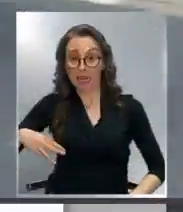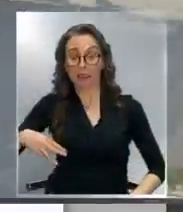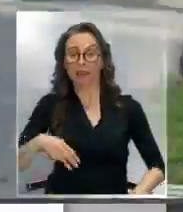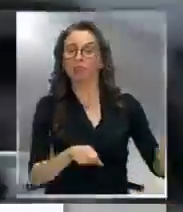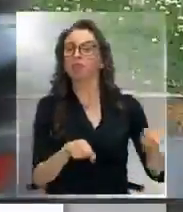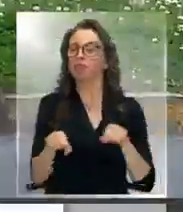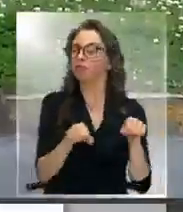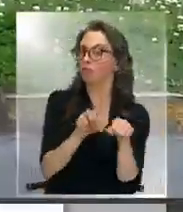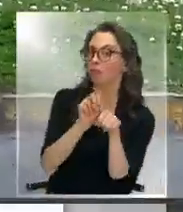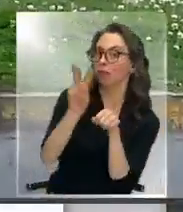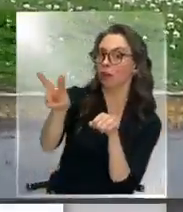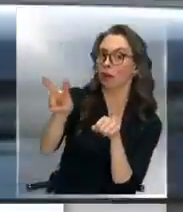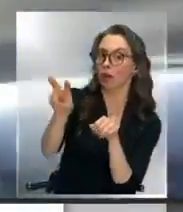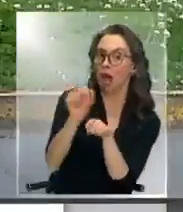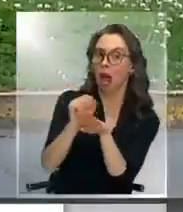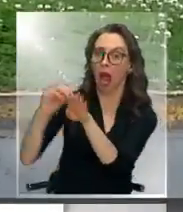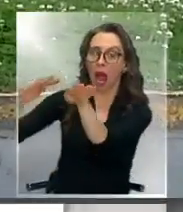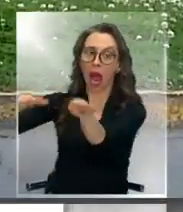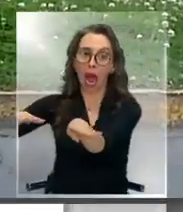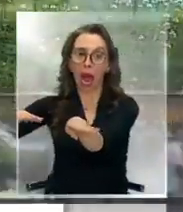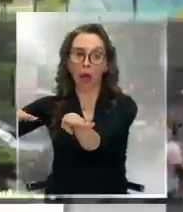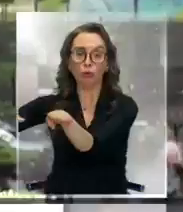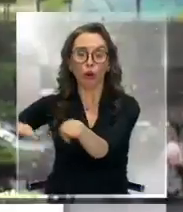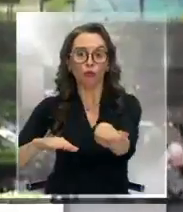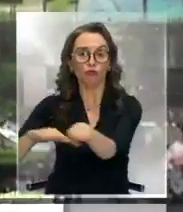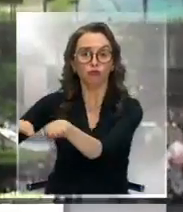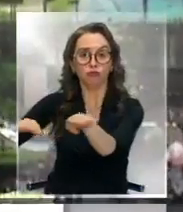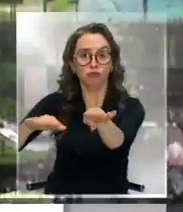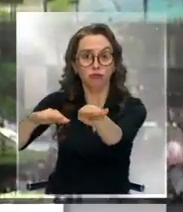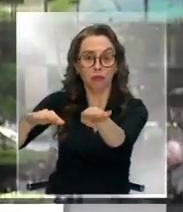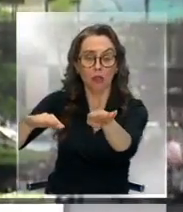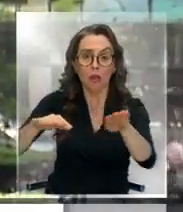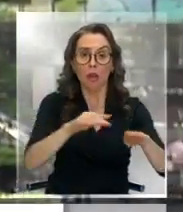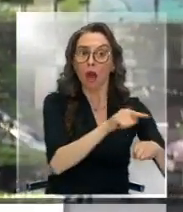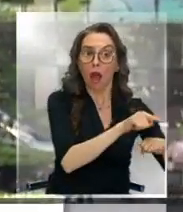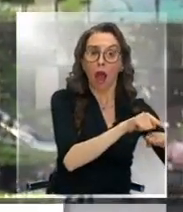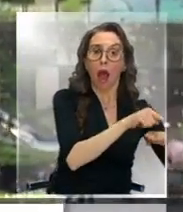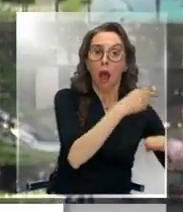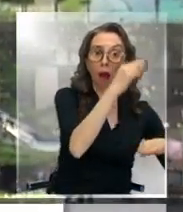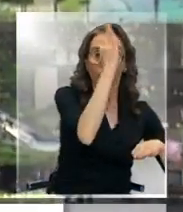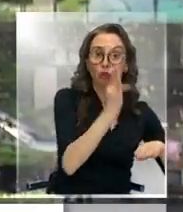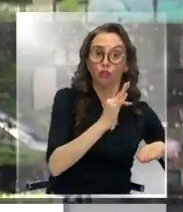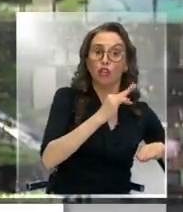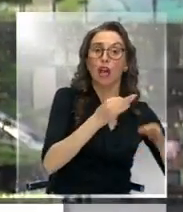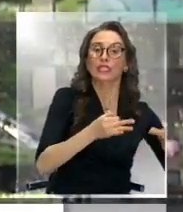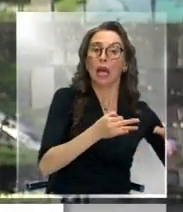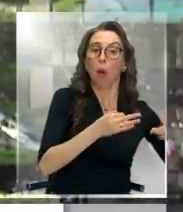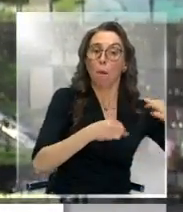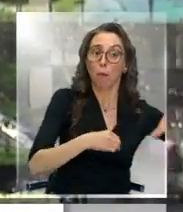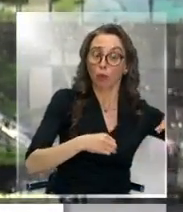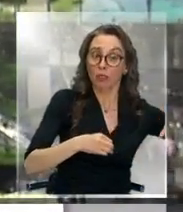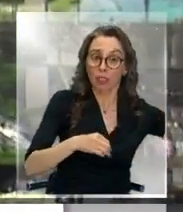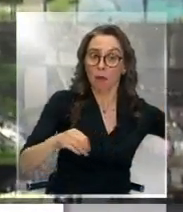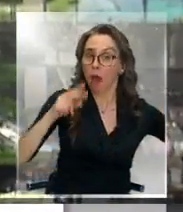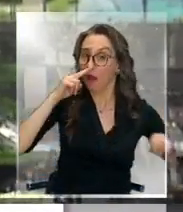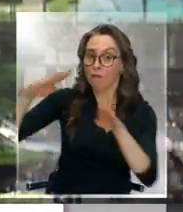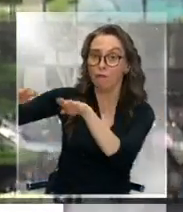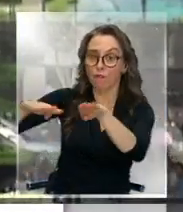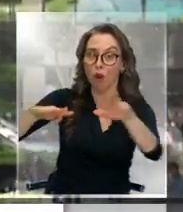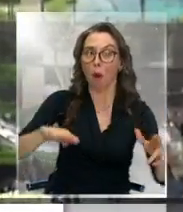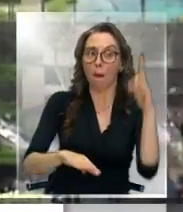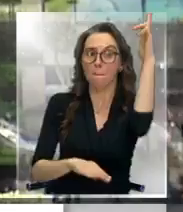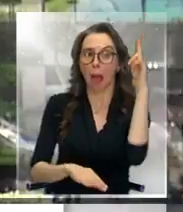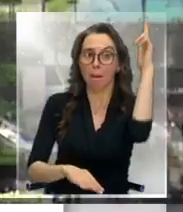los dos vehículos en los cuales se desplazaban estas personas y efectúan un par de disparos al aire y